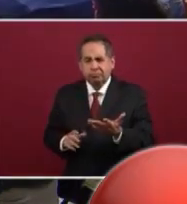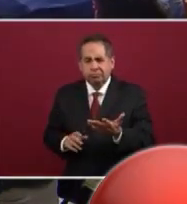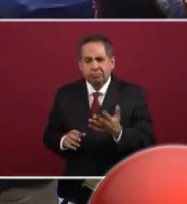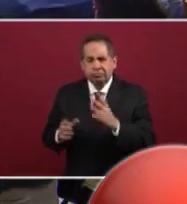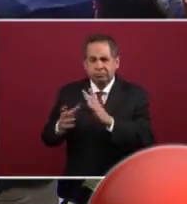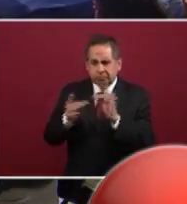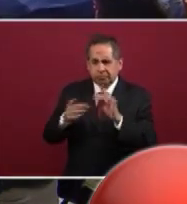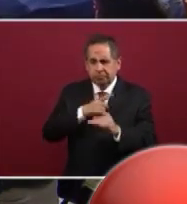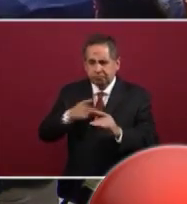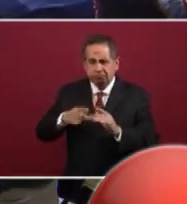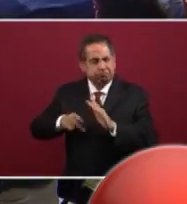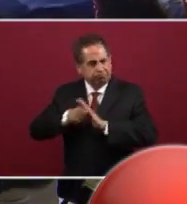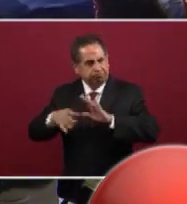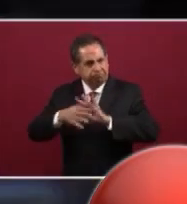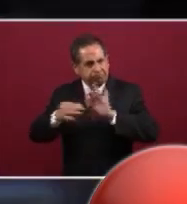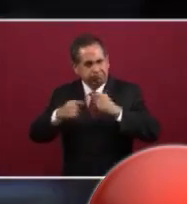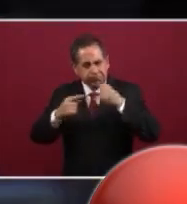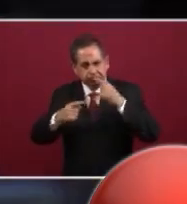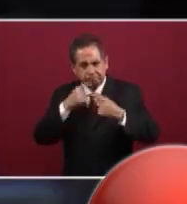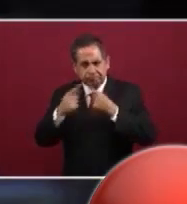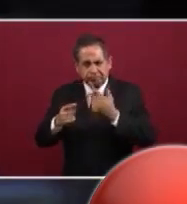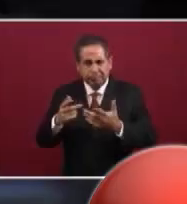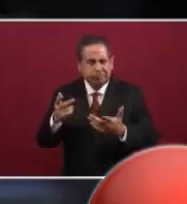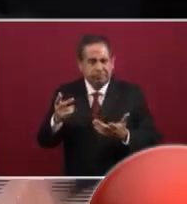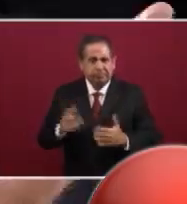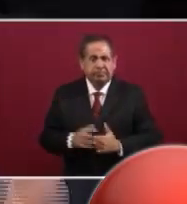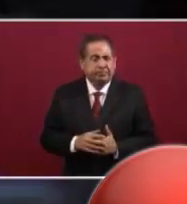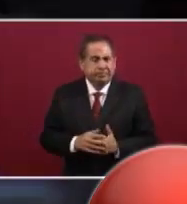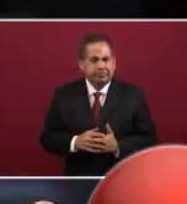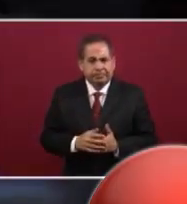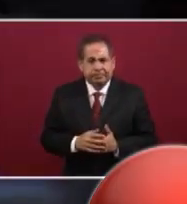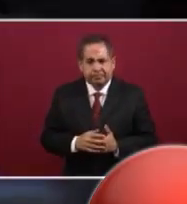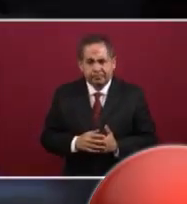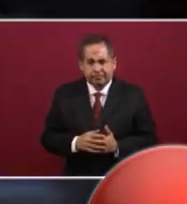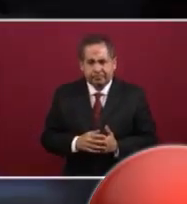equidistante que balancee